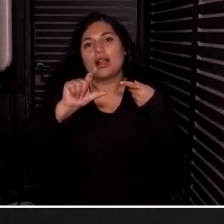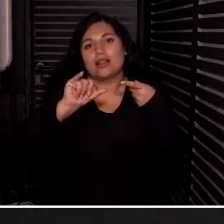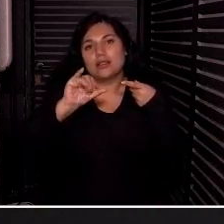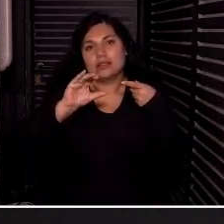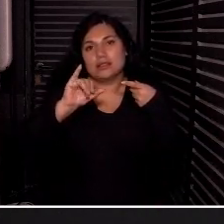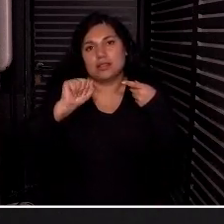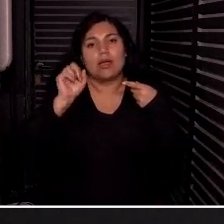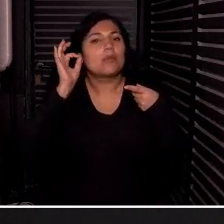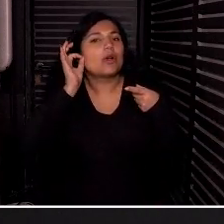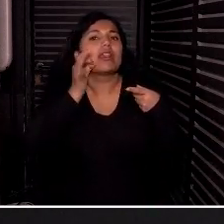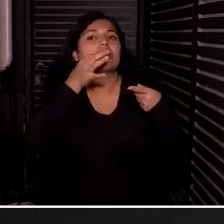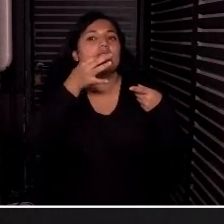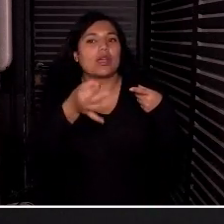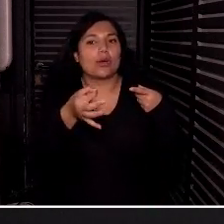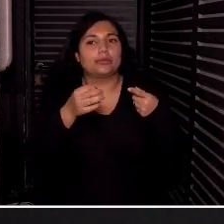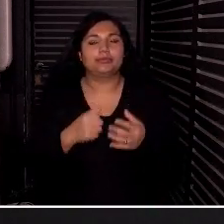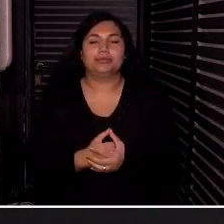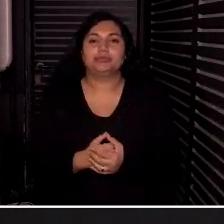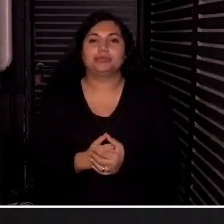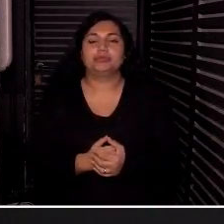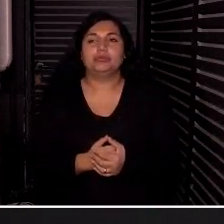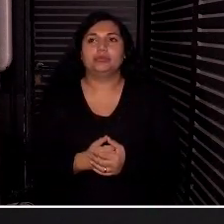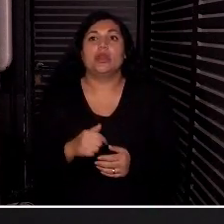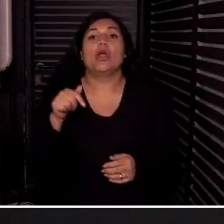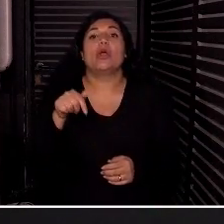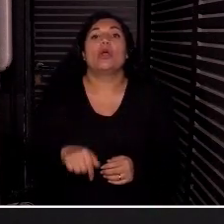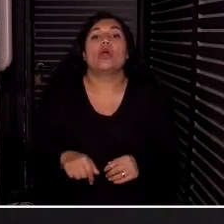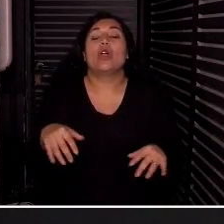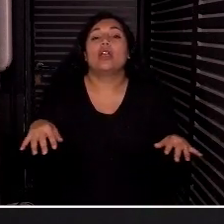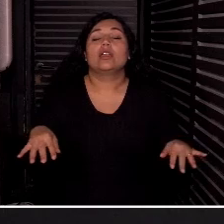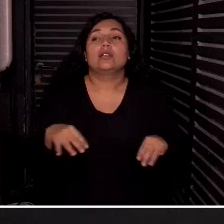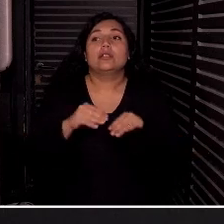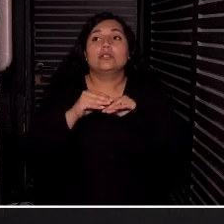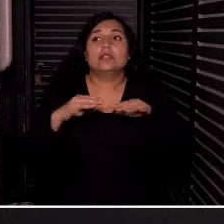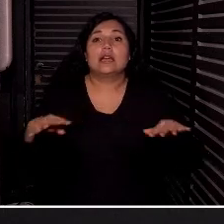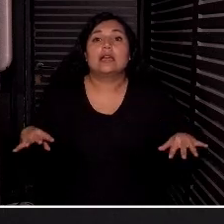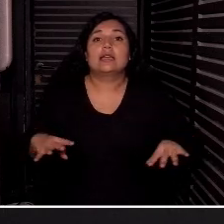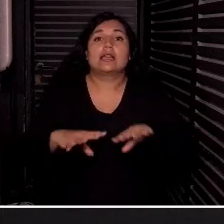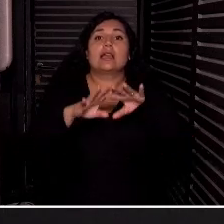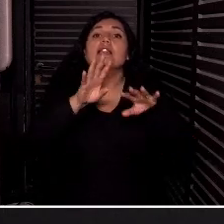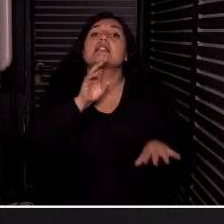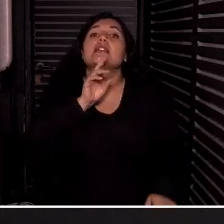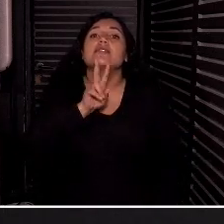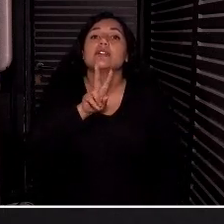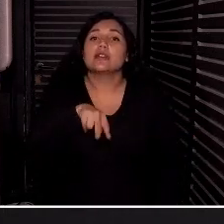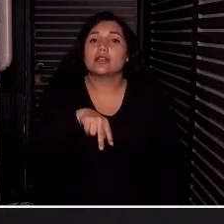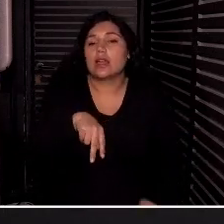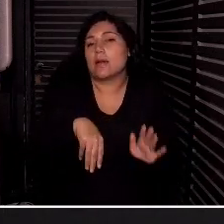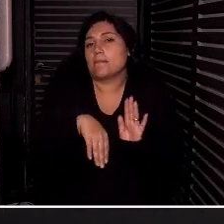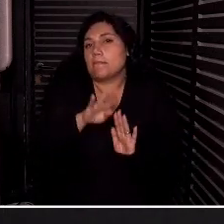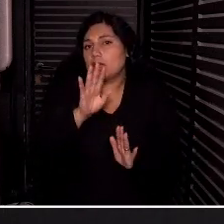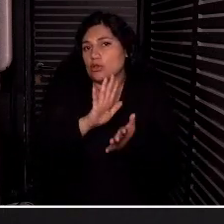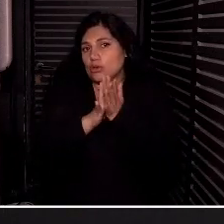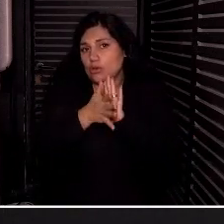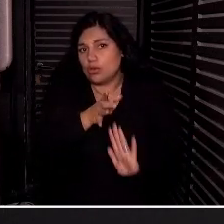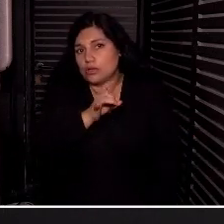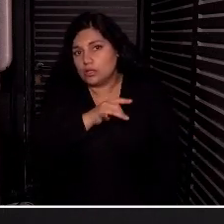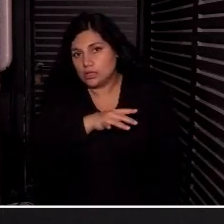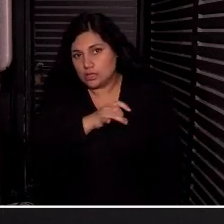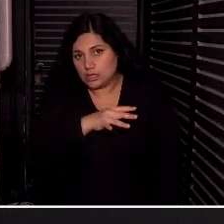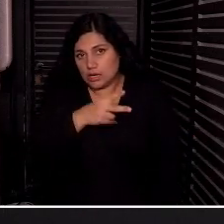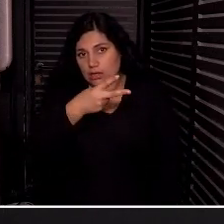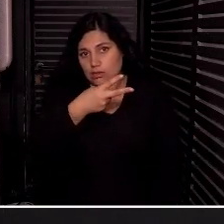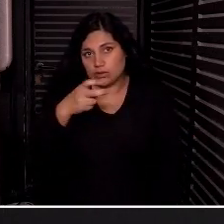tiene que ver con el alcance hoy día la red que tiene y tvn es la mayor red a lo largo de todo chile con más de 200 se tiene cerca de